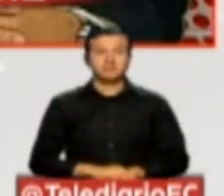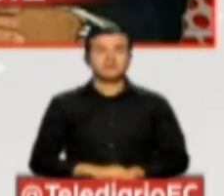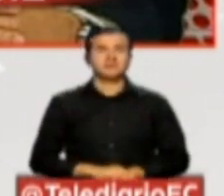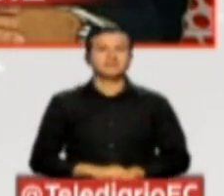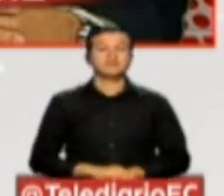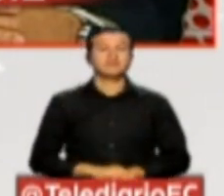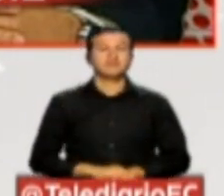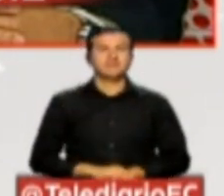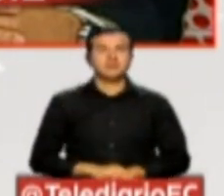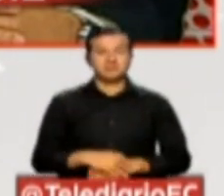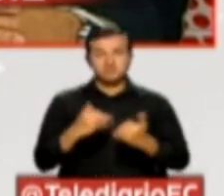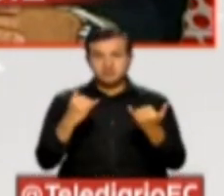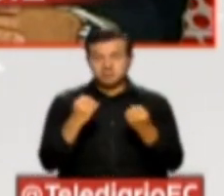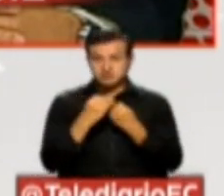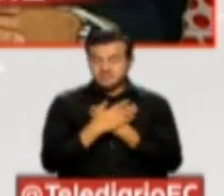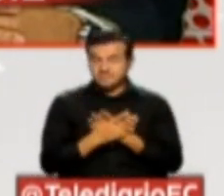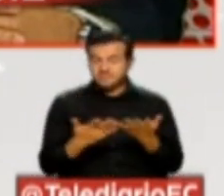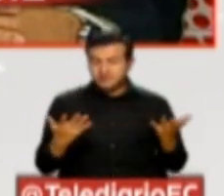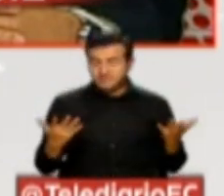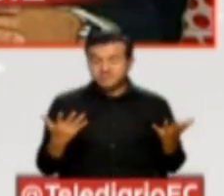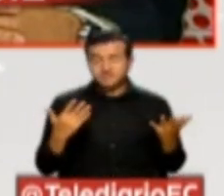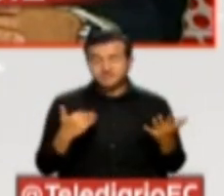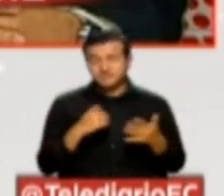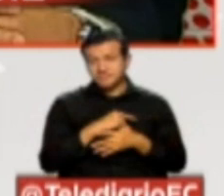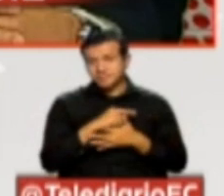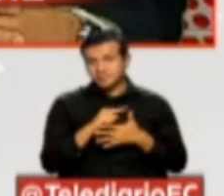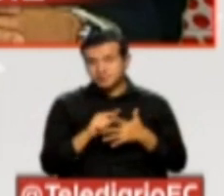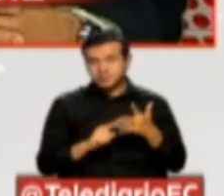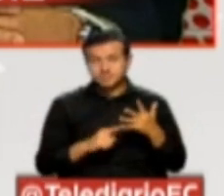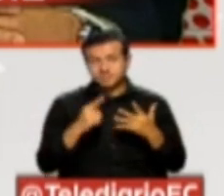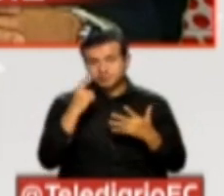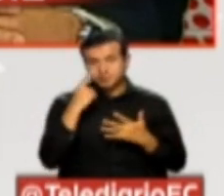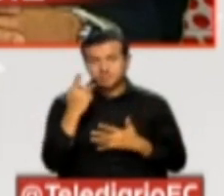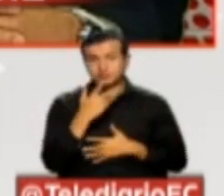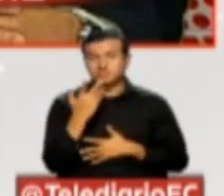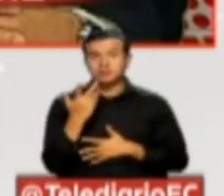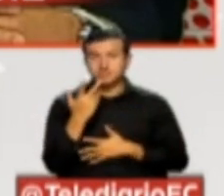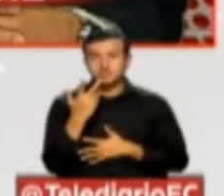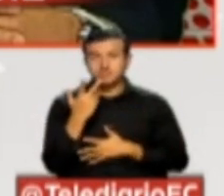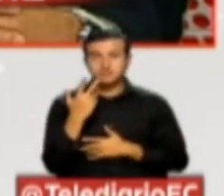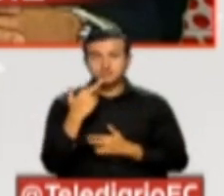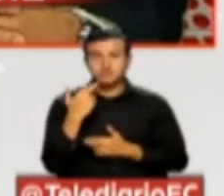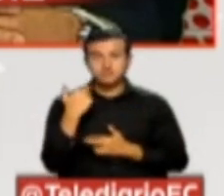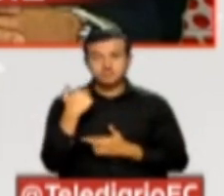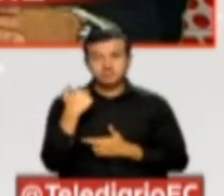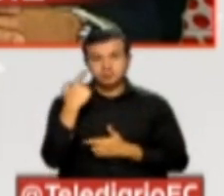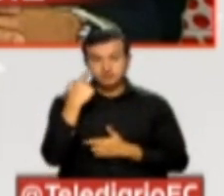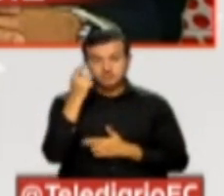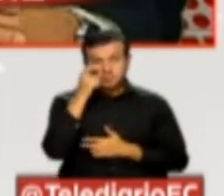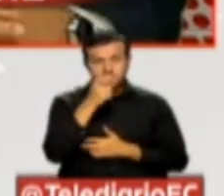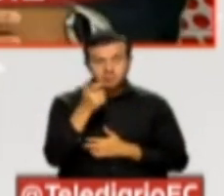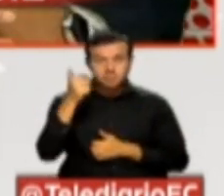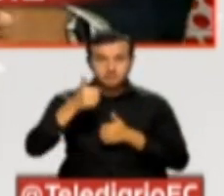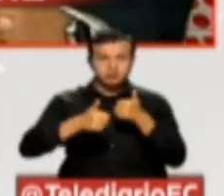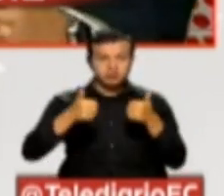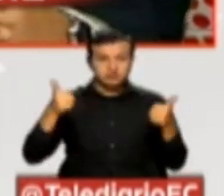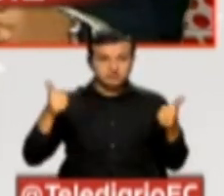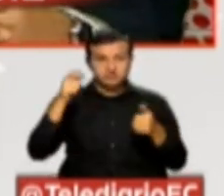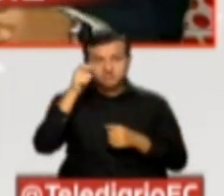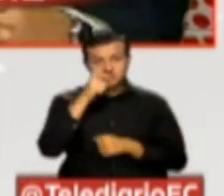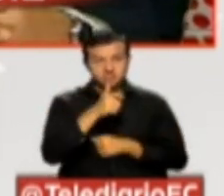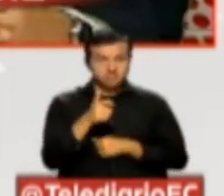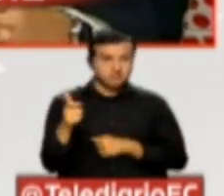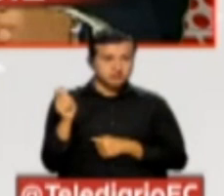El caso que nos ocupa tiene otras connotaciones y esto tiene que ver con el rol jugado por la Fiscalía y las autoridades de la